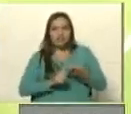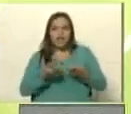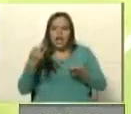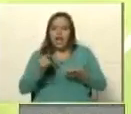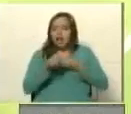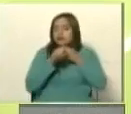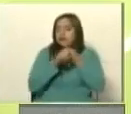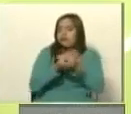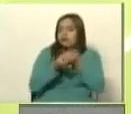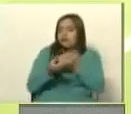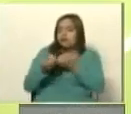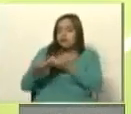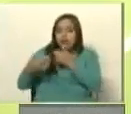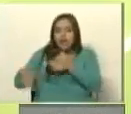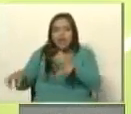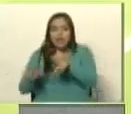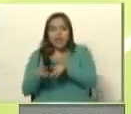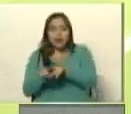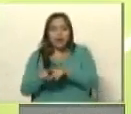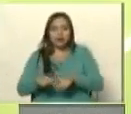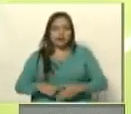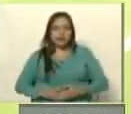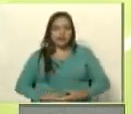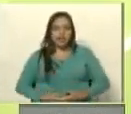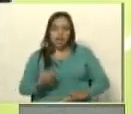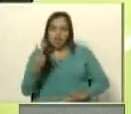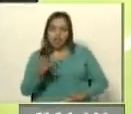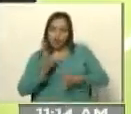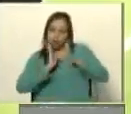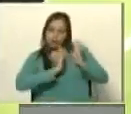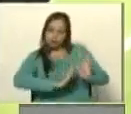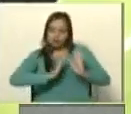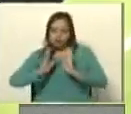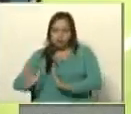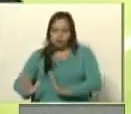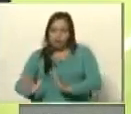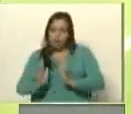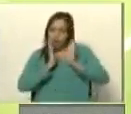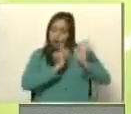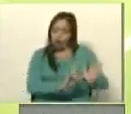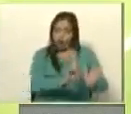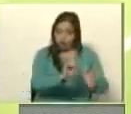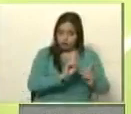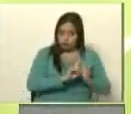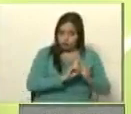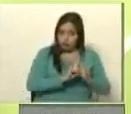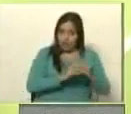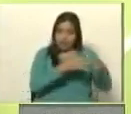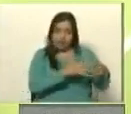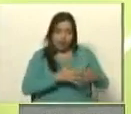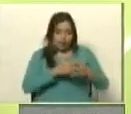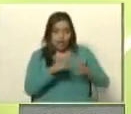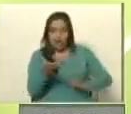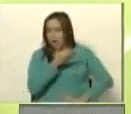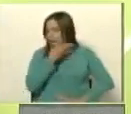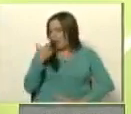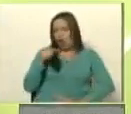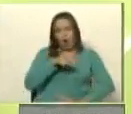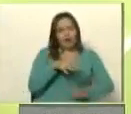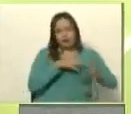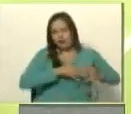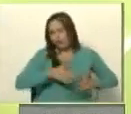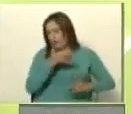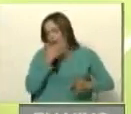narrativa como de especie de dos realidades, ¿no? Una la que pinta los Estados Unidos, que esa es la mejor, y otra,